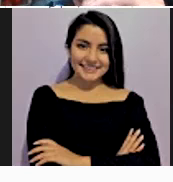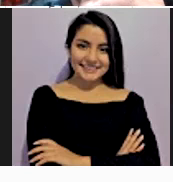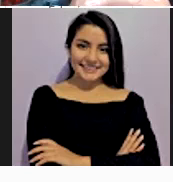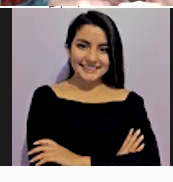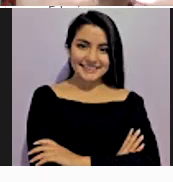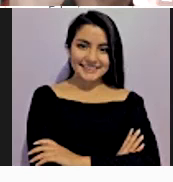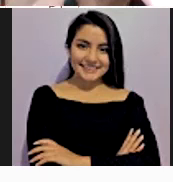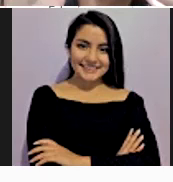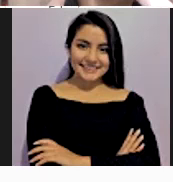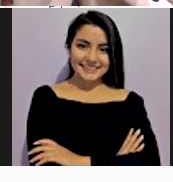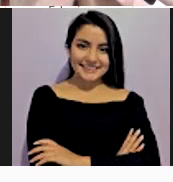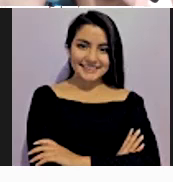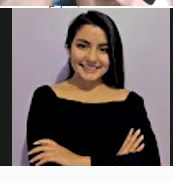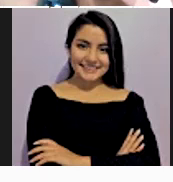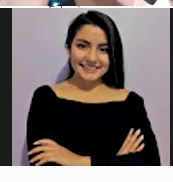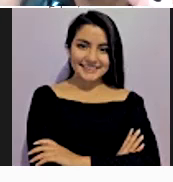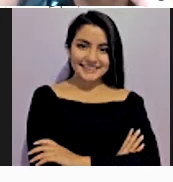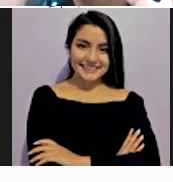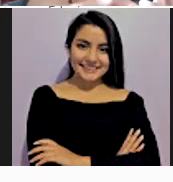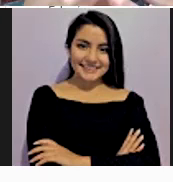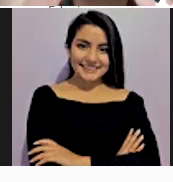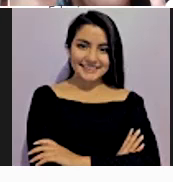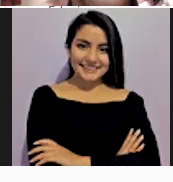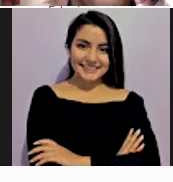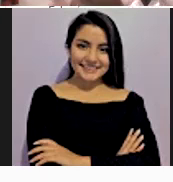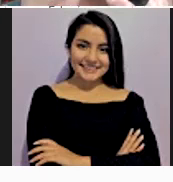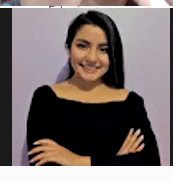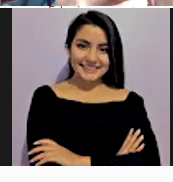¿sí? Claro, o sea, parecería de que todo el mundo